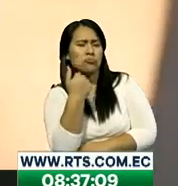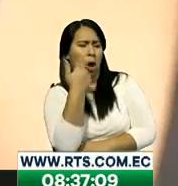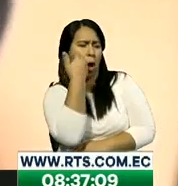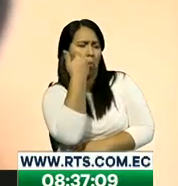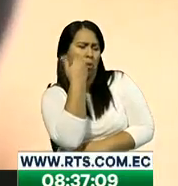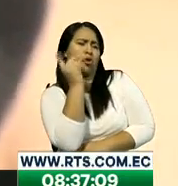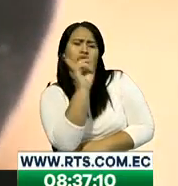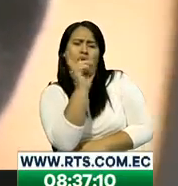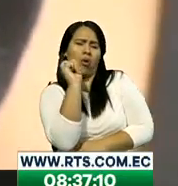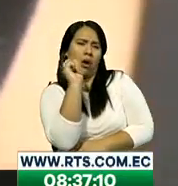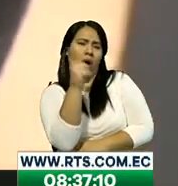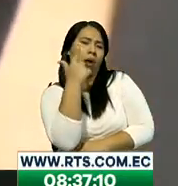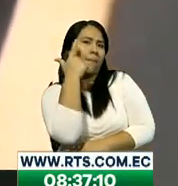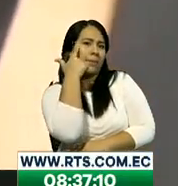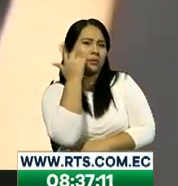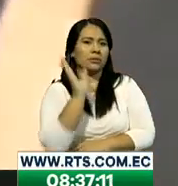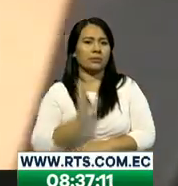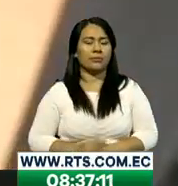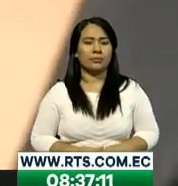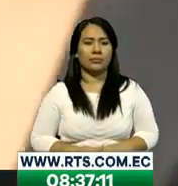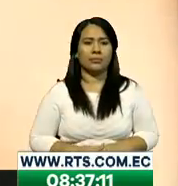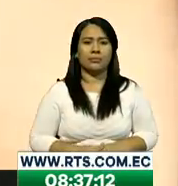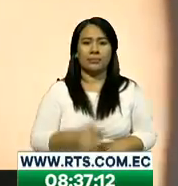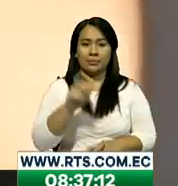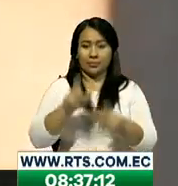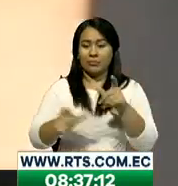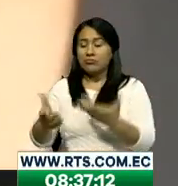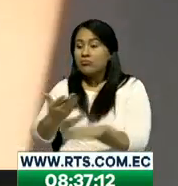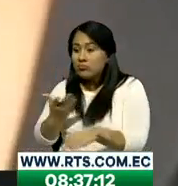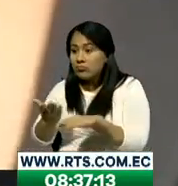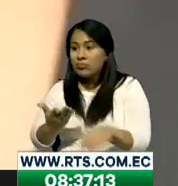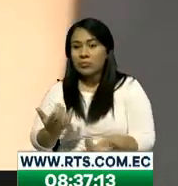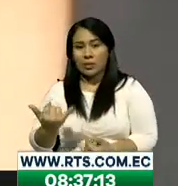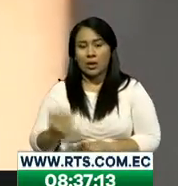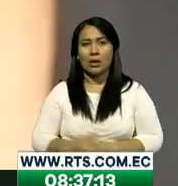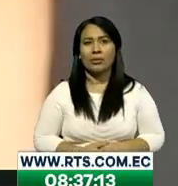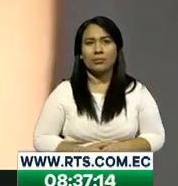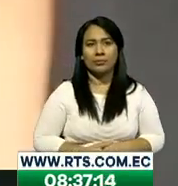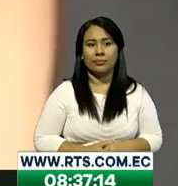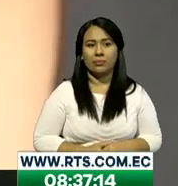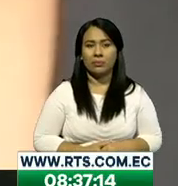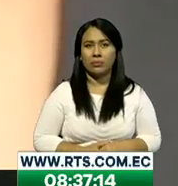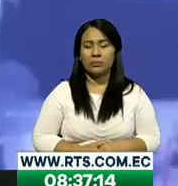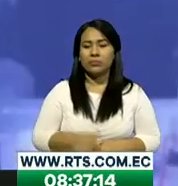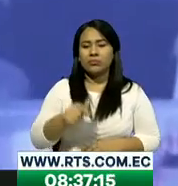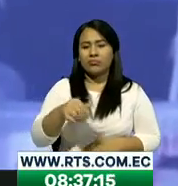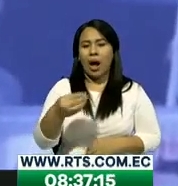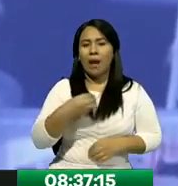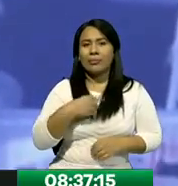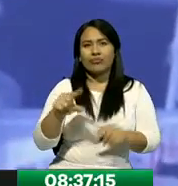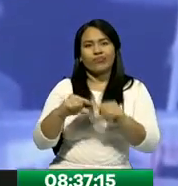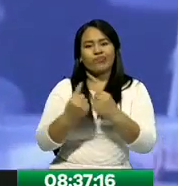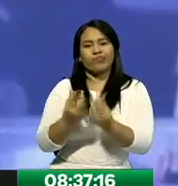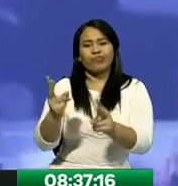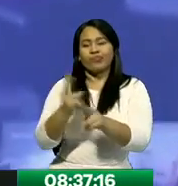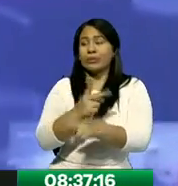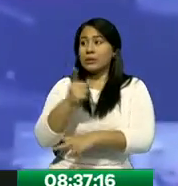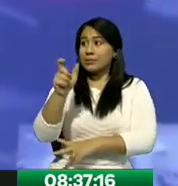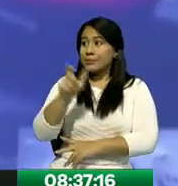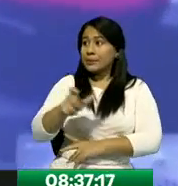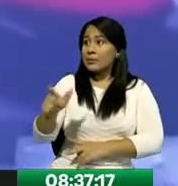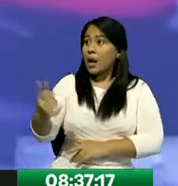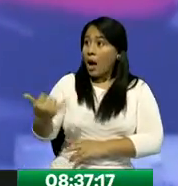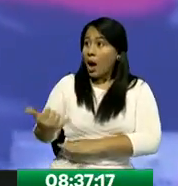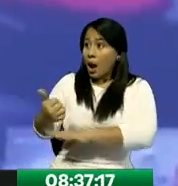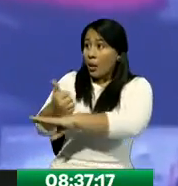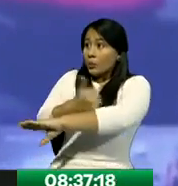no les pareció caro. El personal de aquí hoy día nos acabaron de informar que son una banda. Y que esperan que las